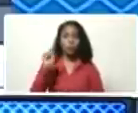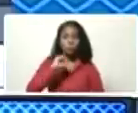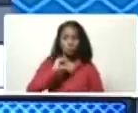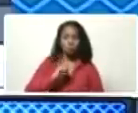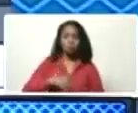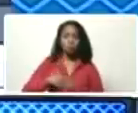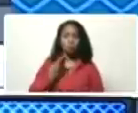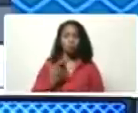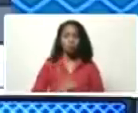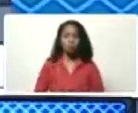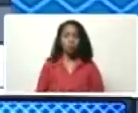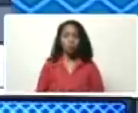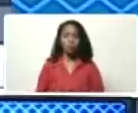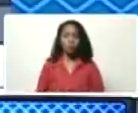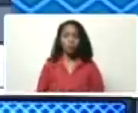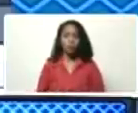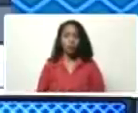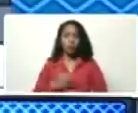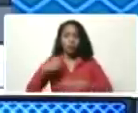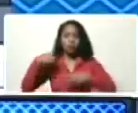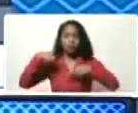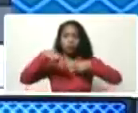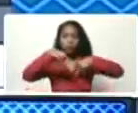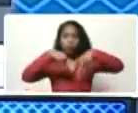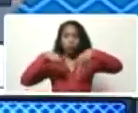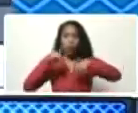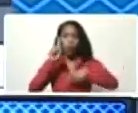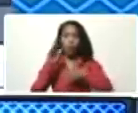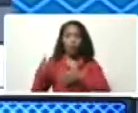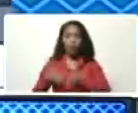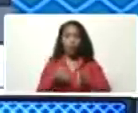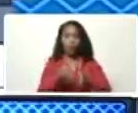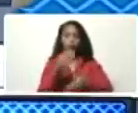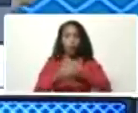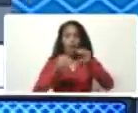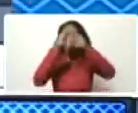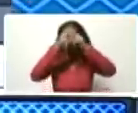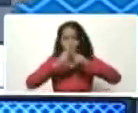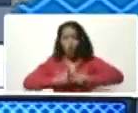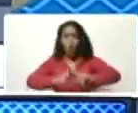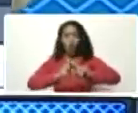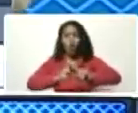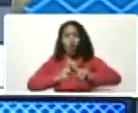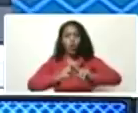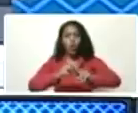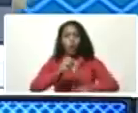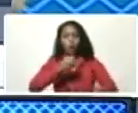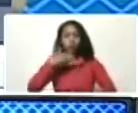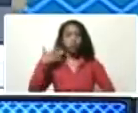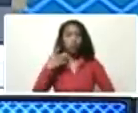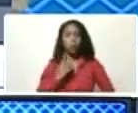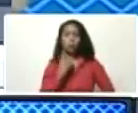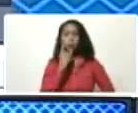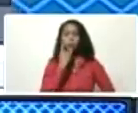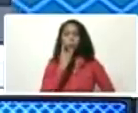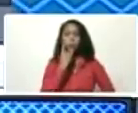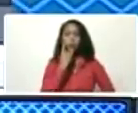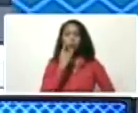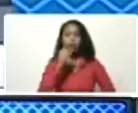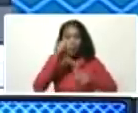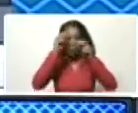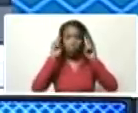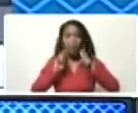puede transitar un camino de honor, de dignidad, de decoro y